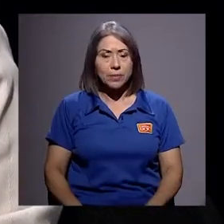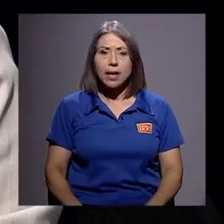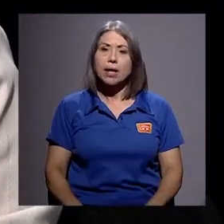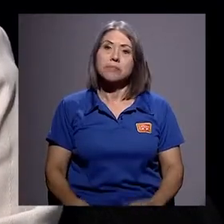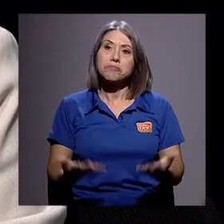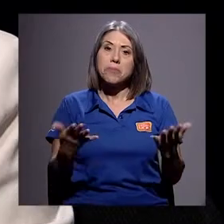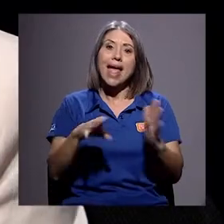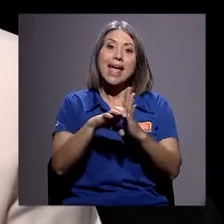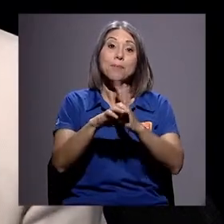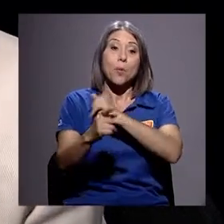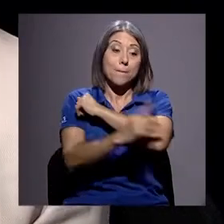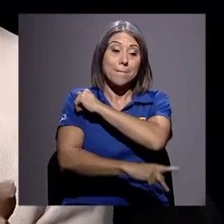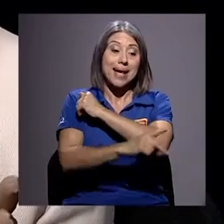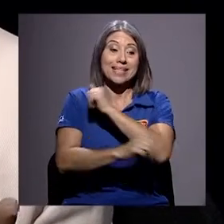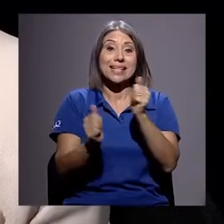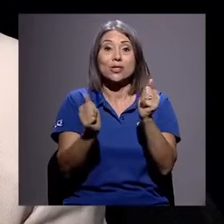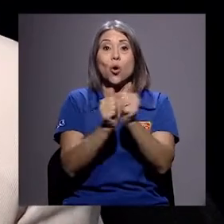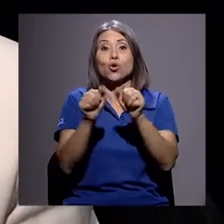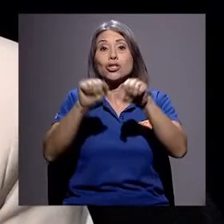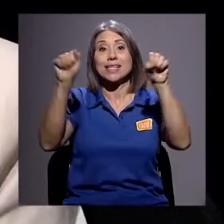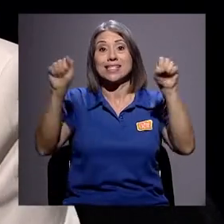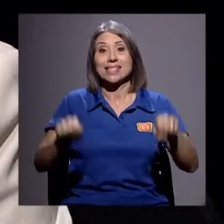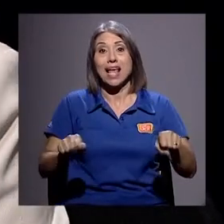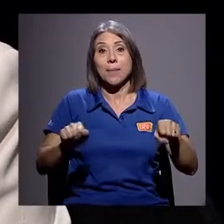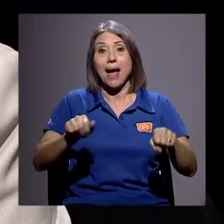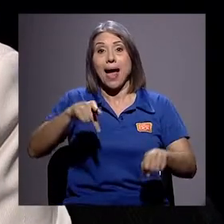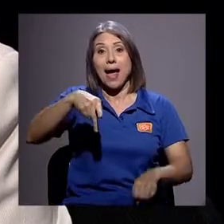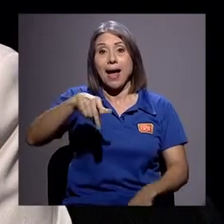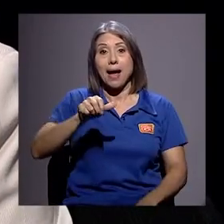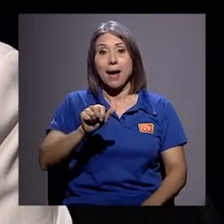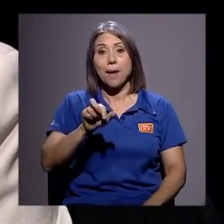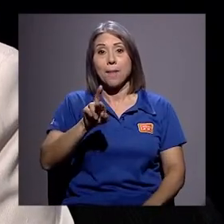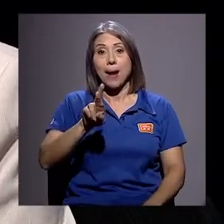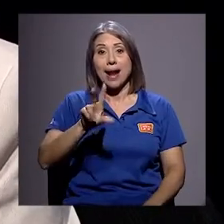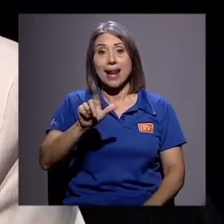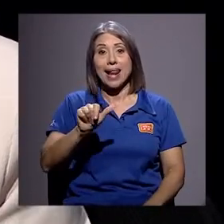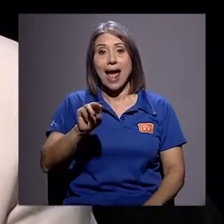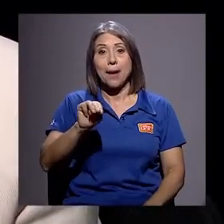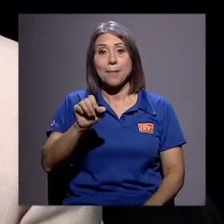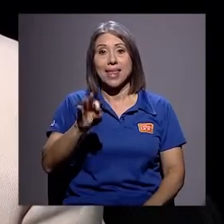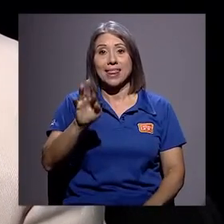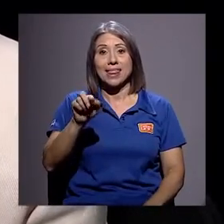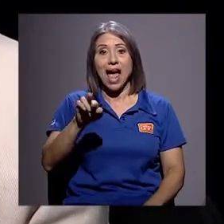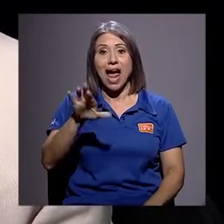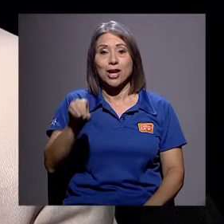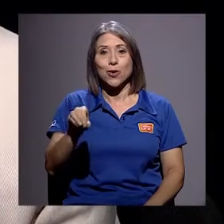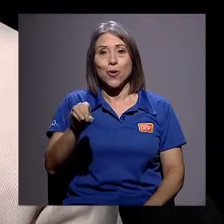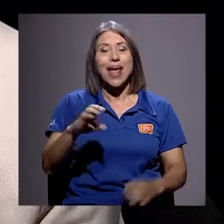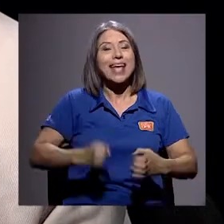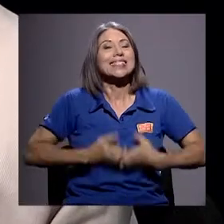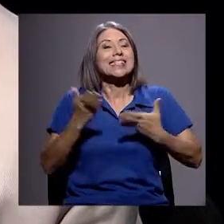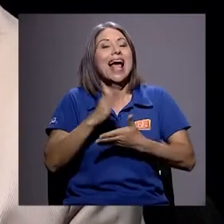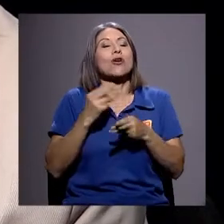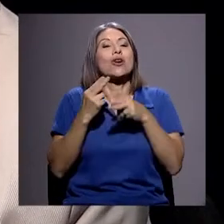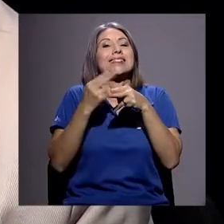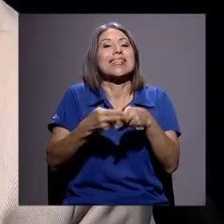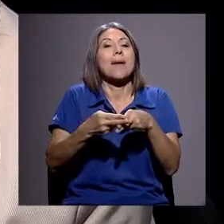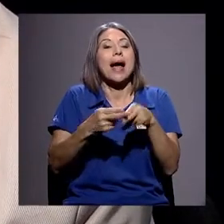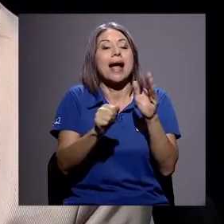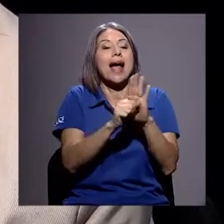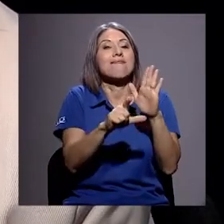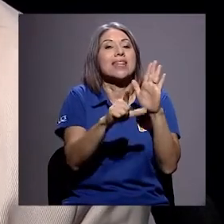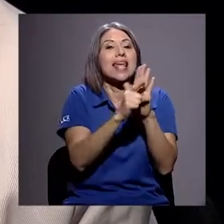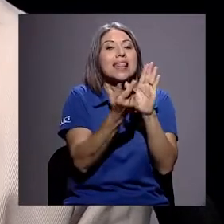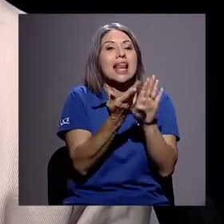los países digamos con un sistema parlamentario existe por ejemplo lo que se llama el 'gabinete en la sombra' que son diputados que se van especializando